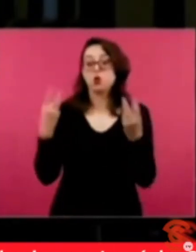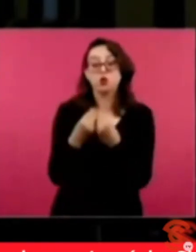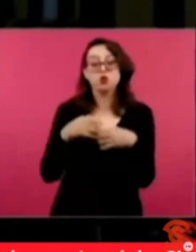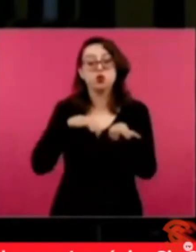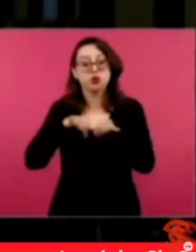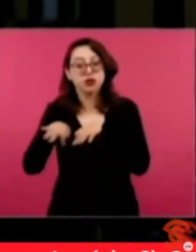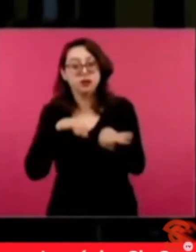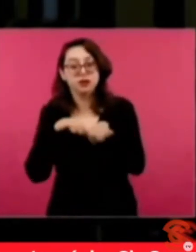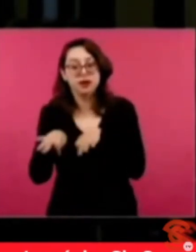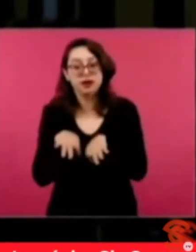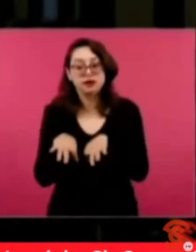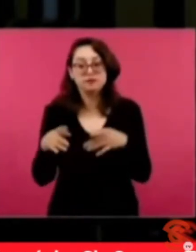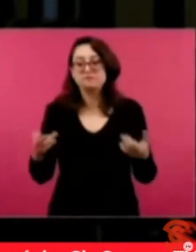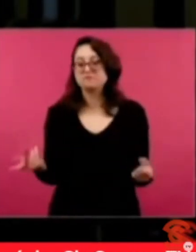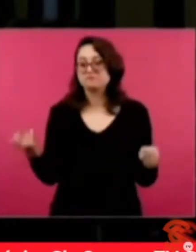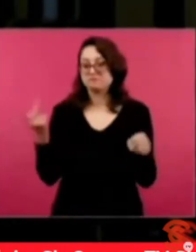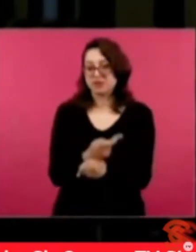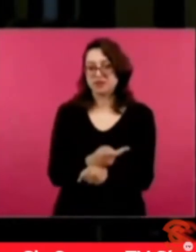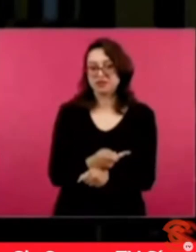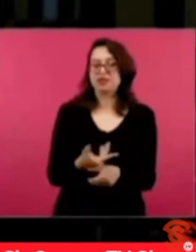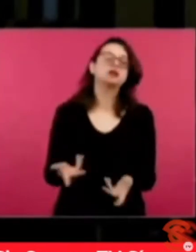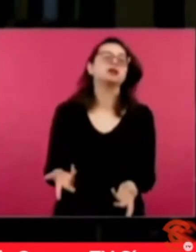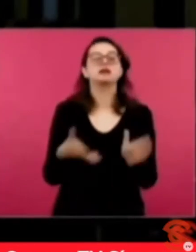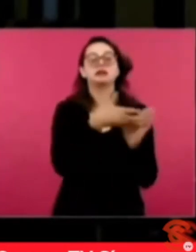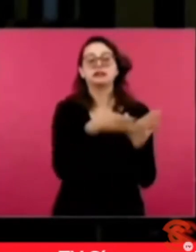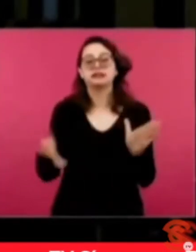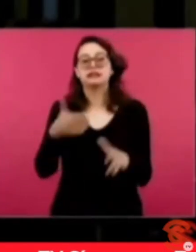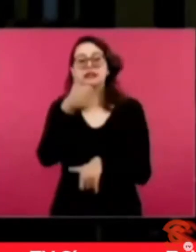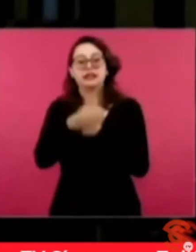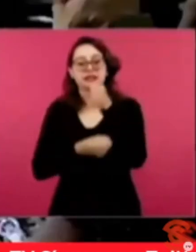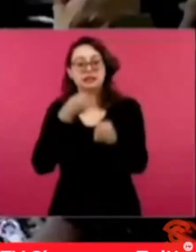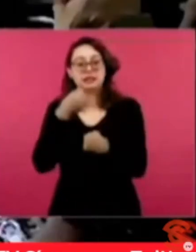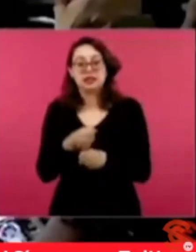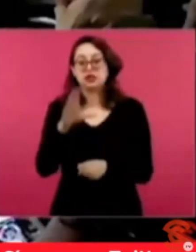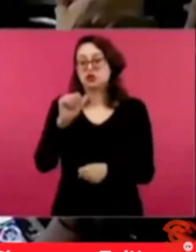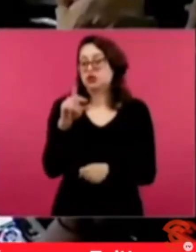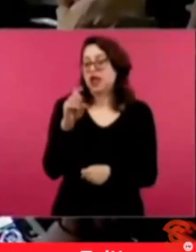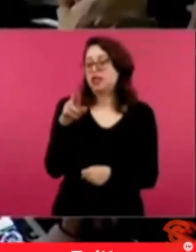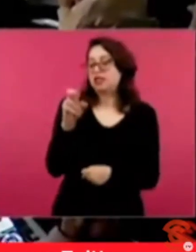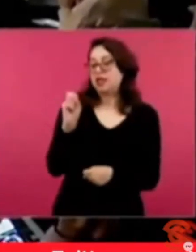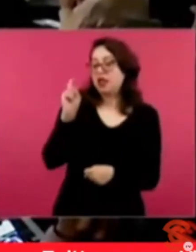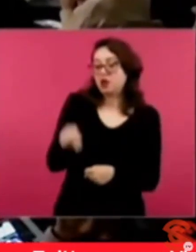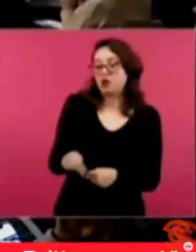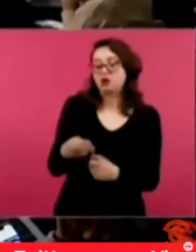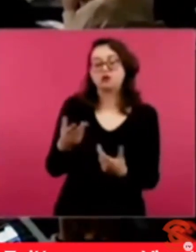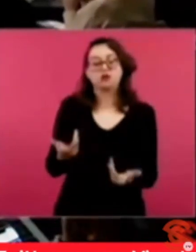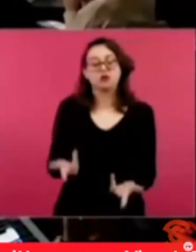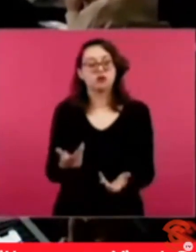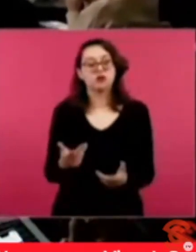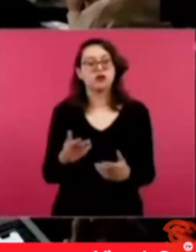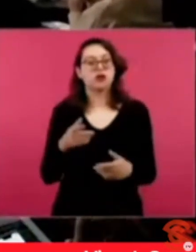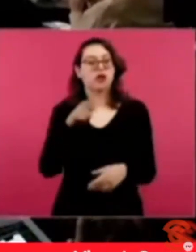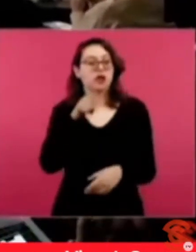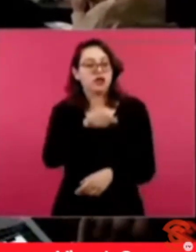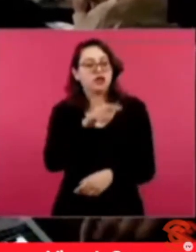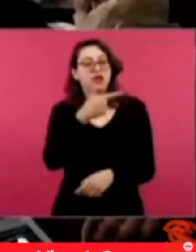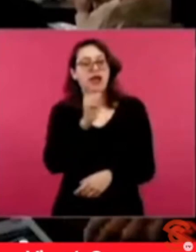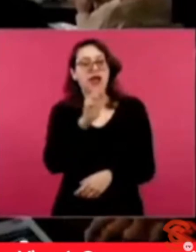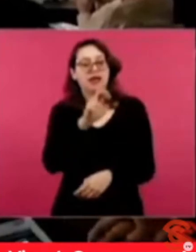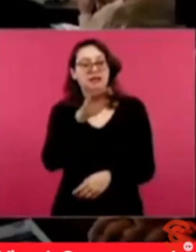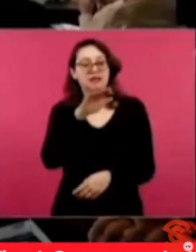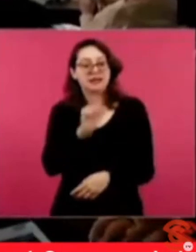estuvo asociado con el cártel de Sinaloa y que esta asociación delictiva derivó